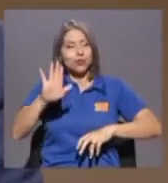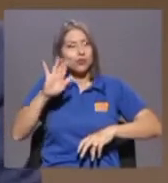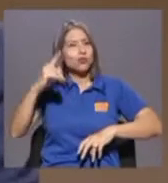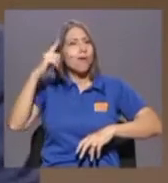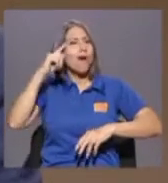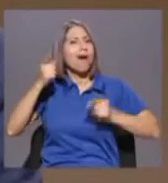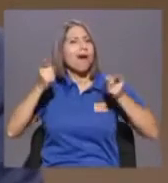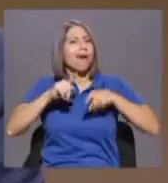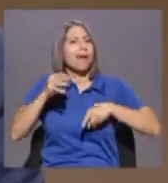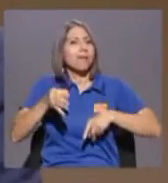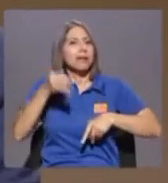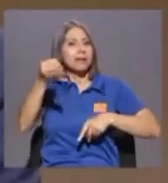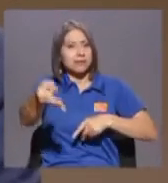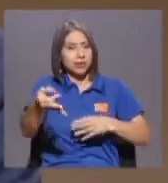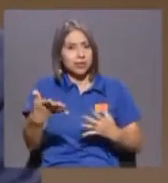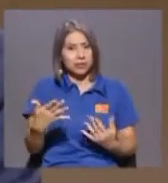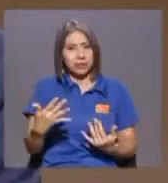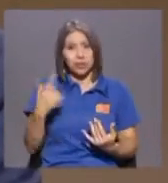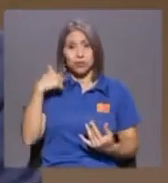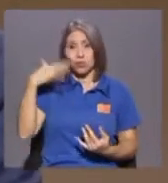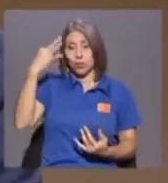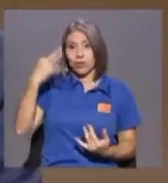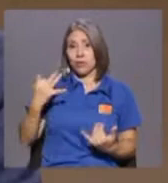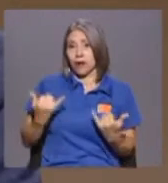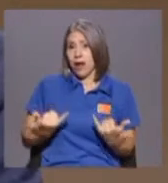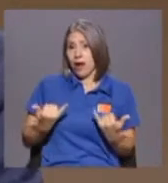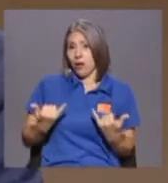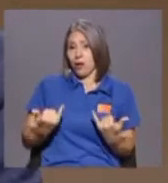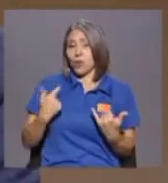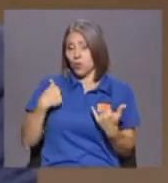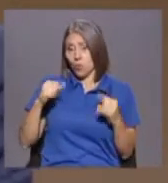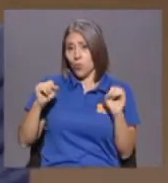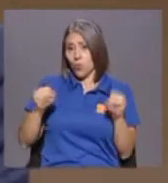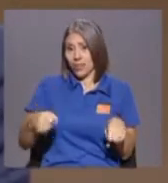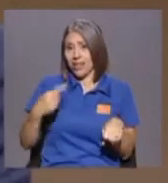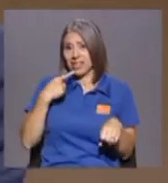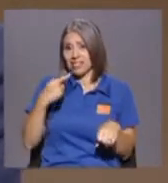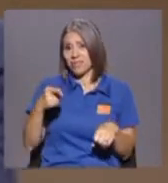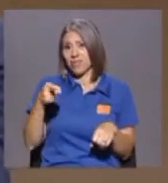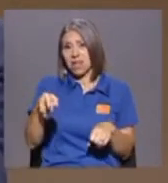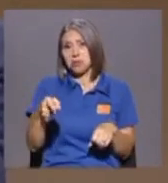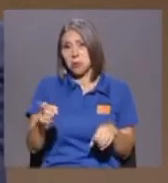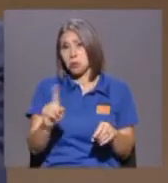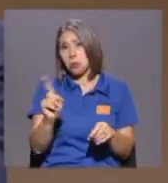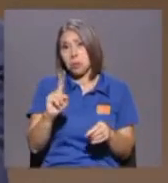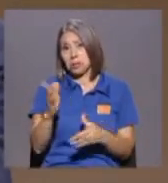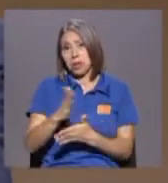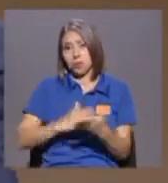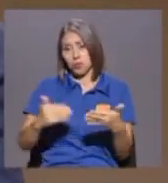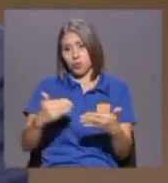Yo creo que ahora uno podría decir que eso no es novedad en ningún lugar,